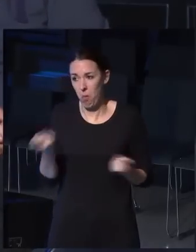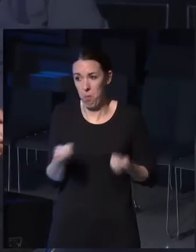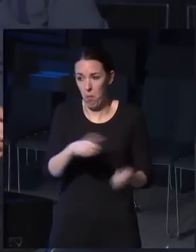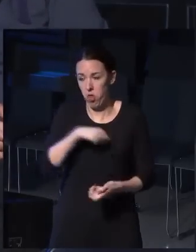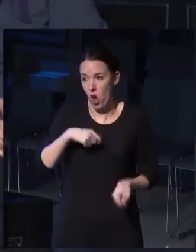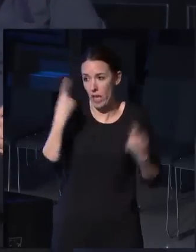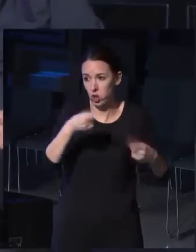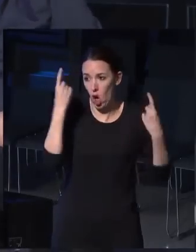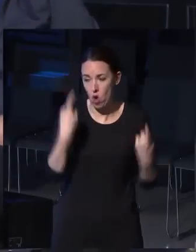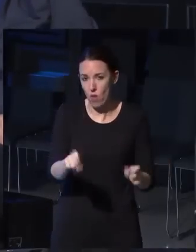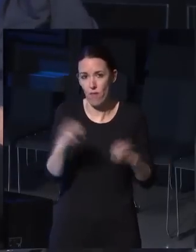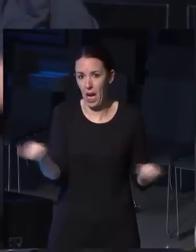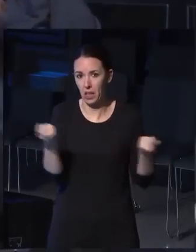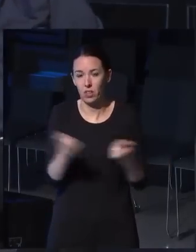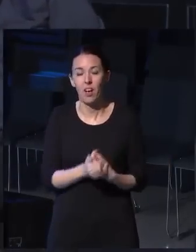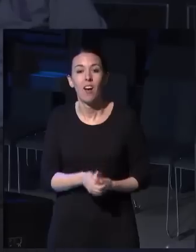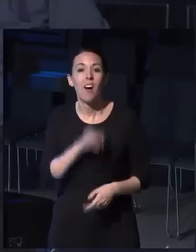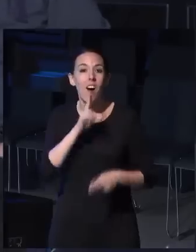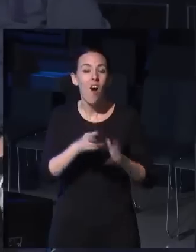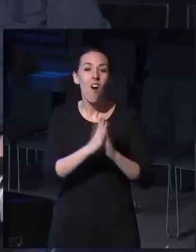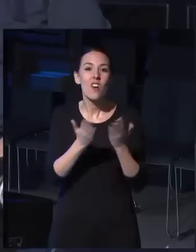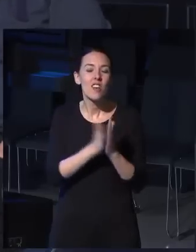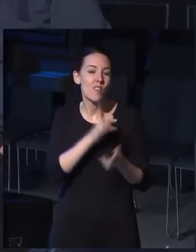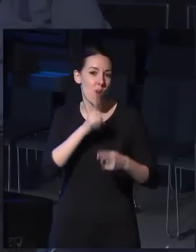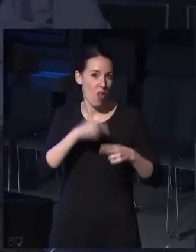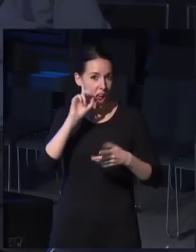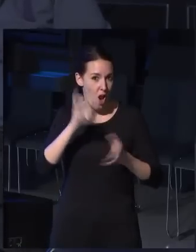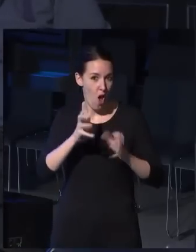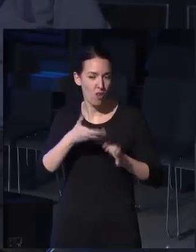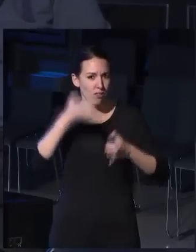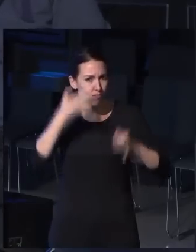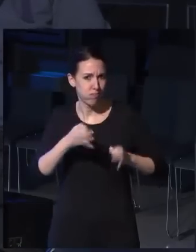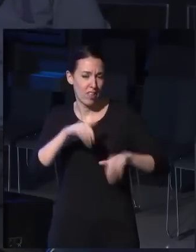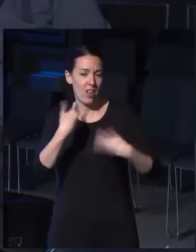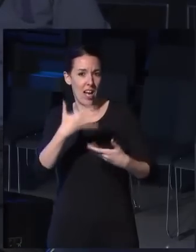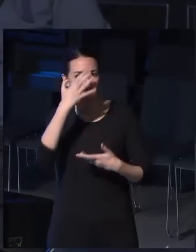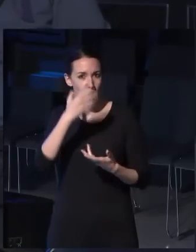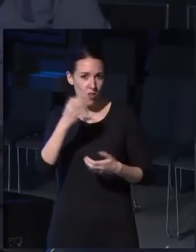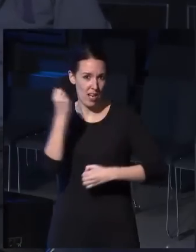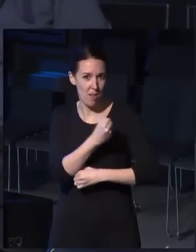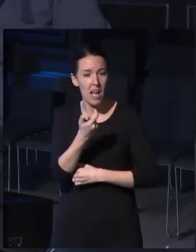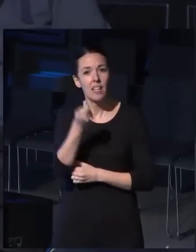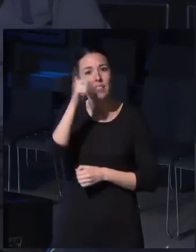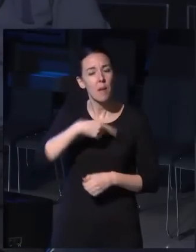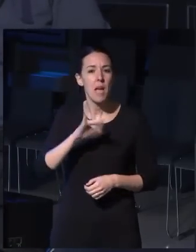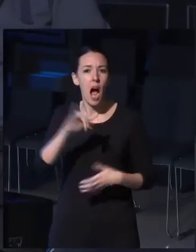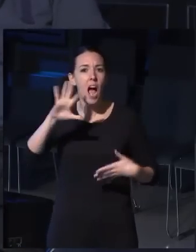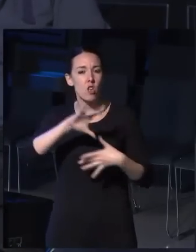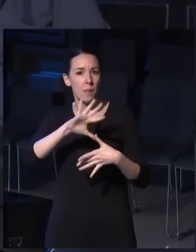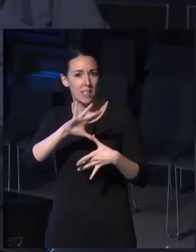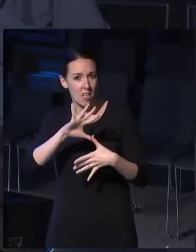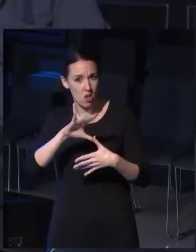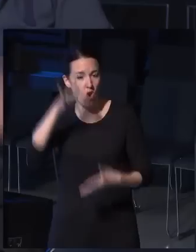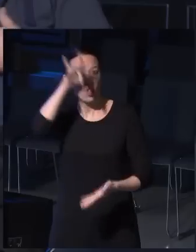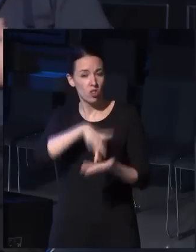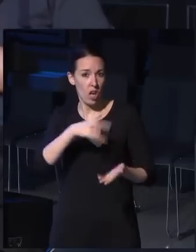Bueno, ya sabéis que hay un libro llamado Loco, el verdadero regalo de las Navidades. Creo que también hay un poco de ropa interior que se regala con cada una